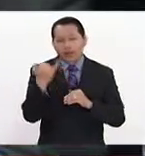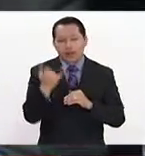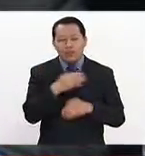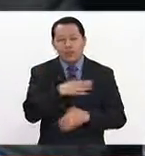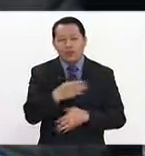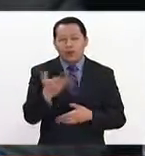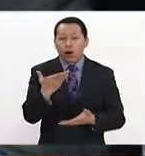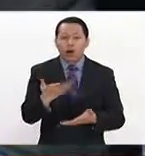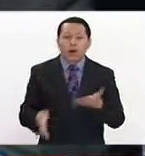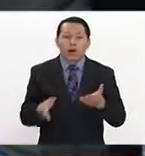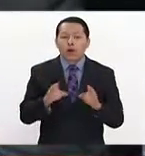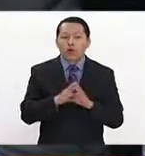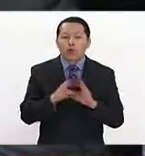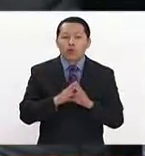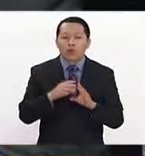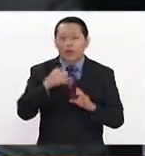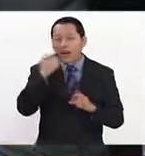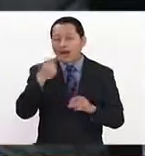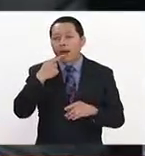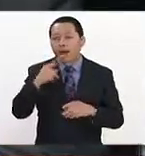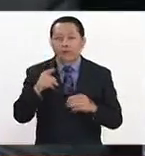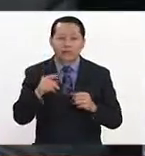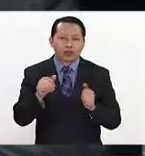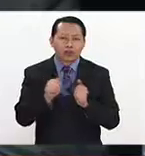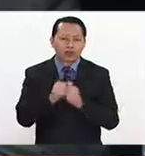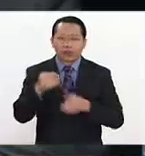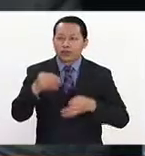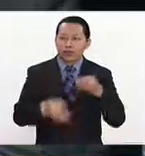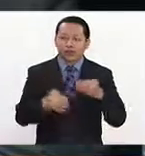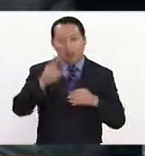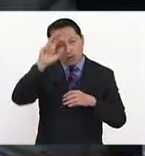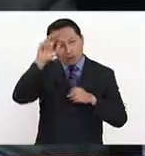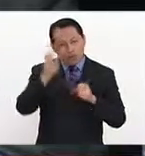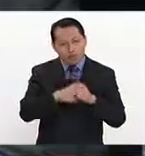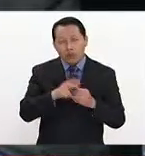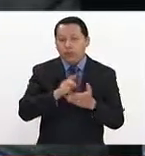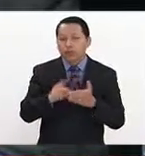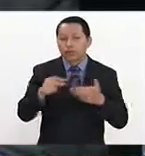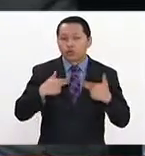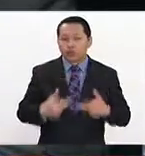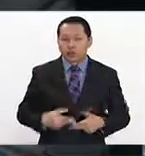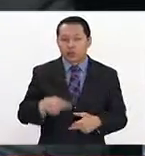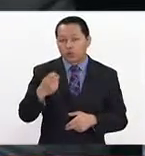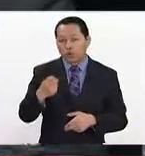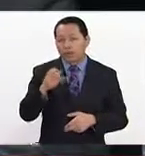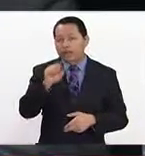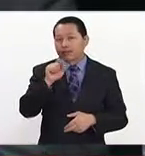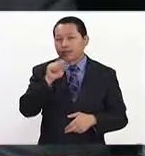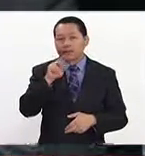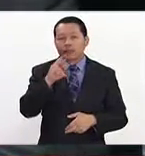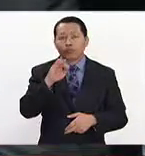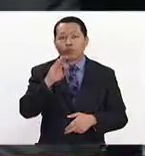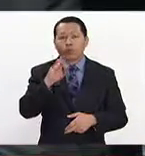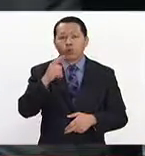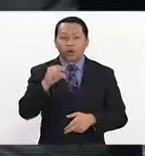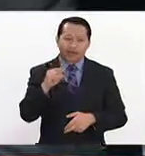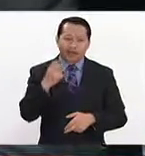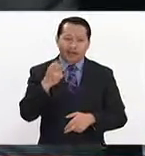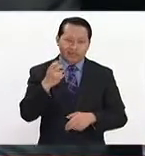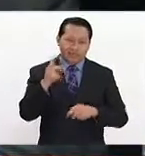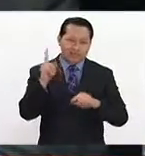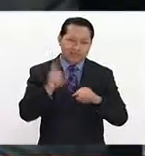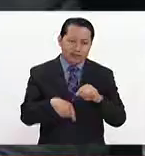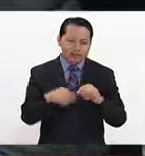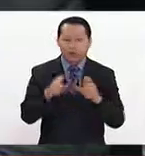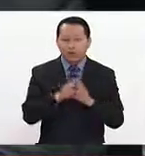bueno, ahora va a intentar hacer una apelación ante el Tribunal Europeo de Derechos Humanos de Estrasburgo para que se le quite esa sanción,